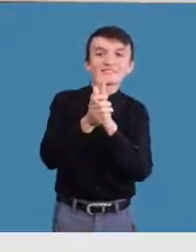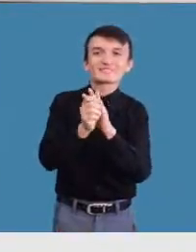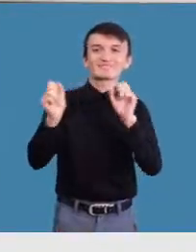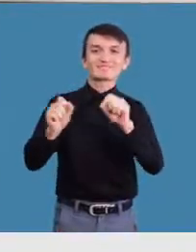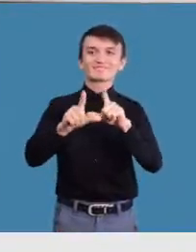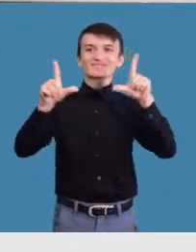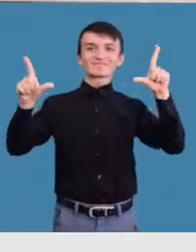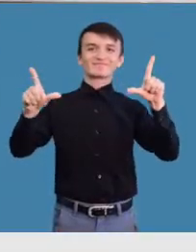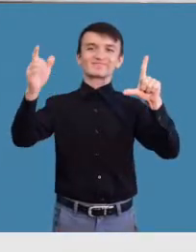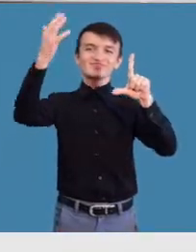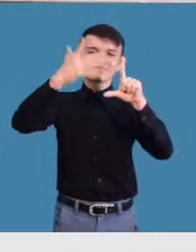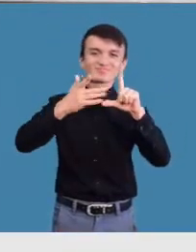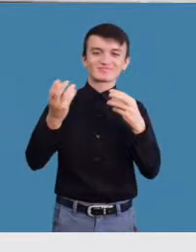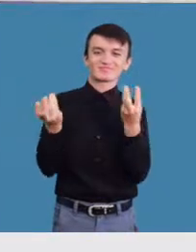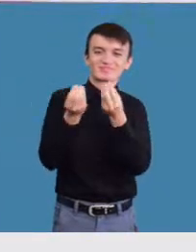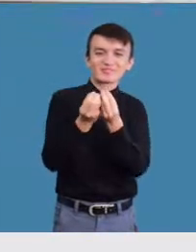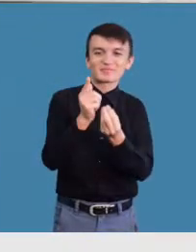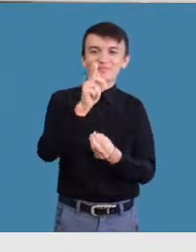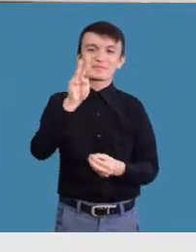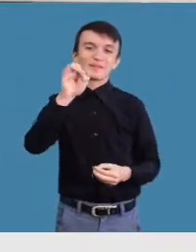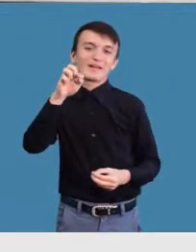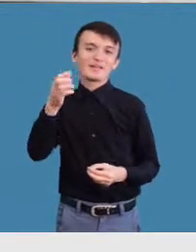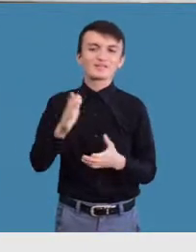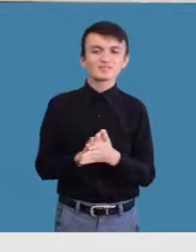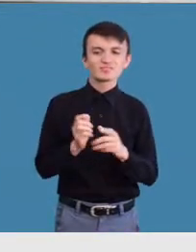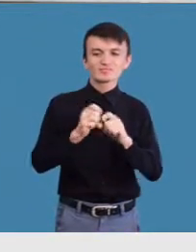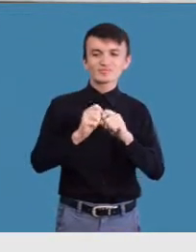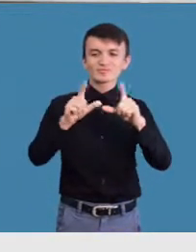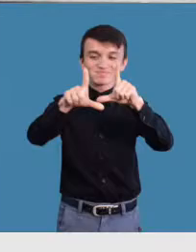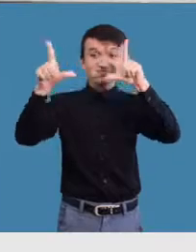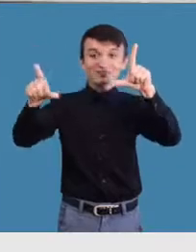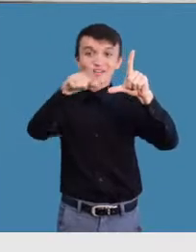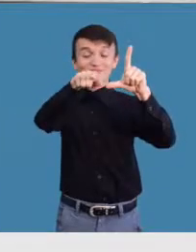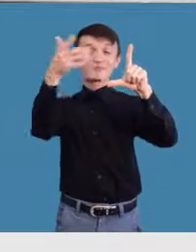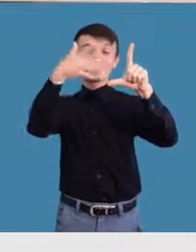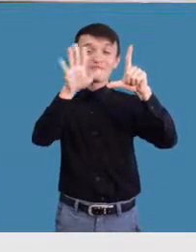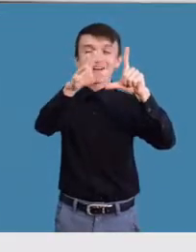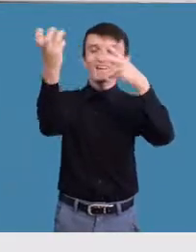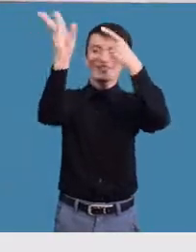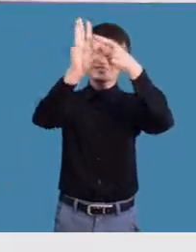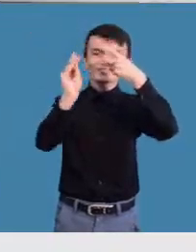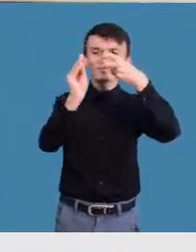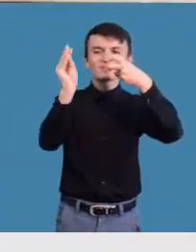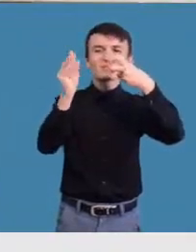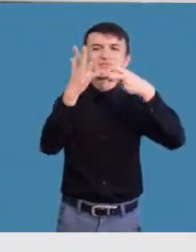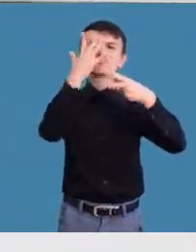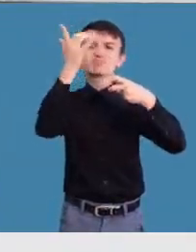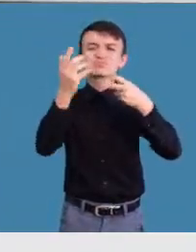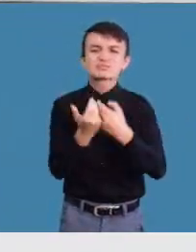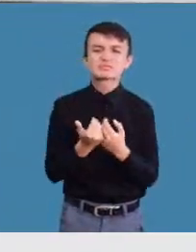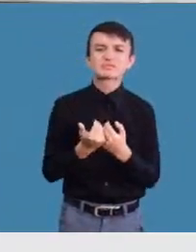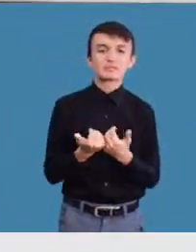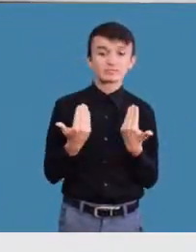Cuéntanos en nuestra fanpage, EDEC Grupo EPM, en el hashtag numeral amigo fiel EDEC,